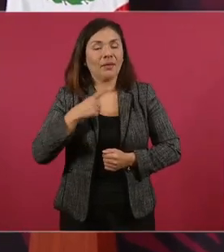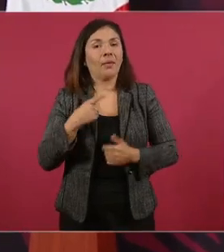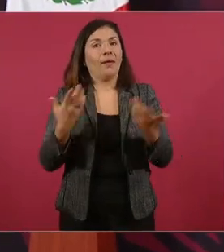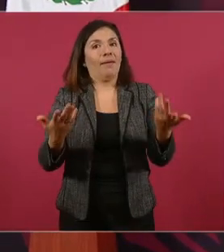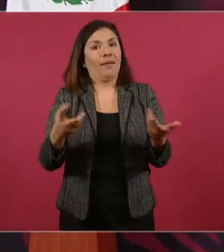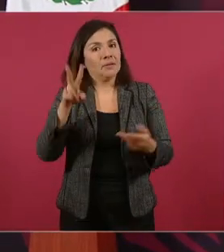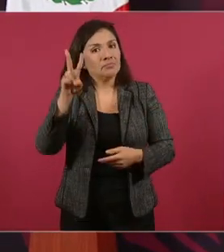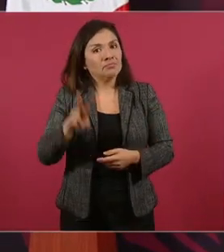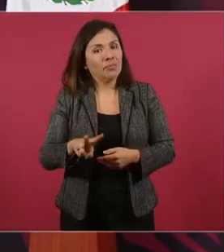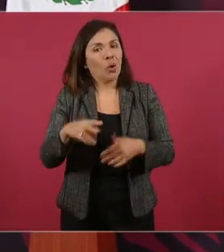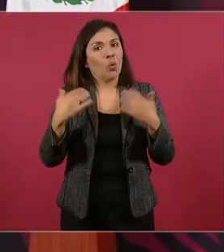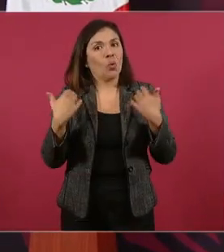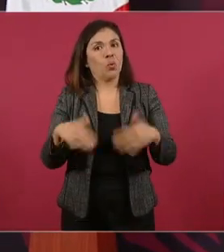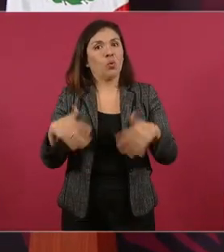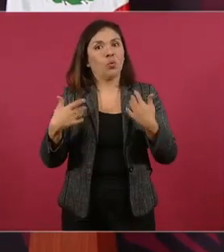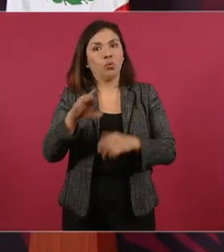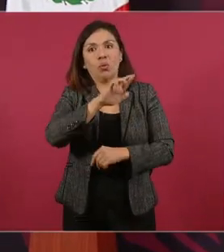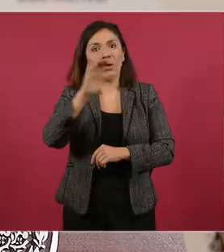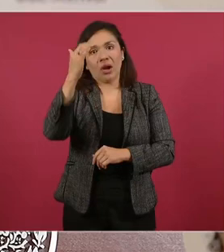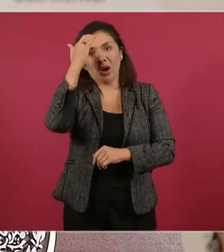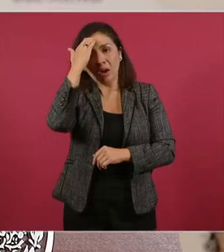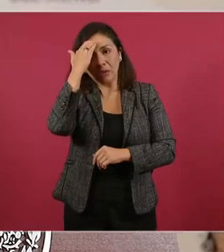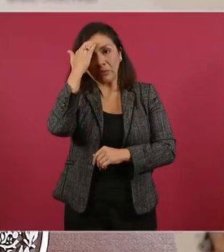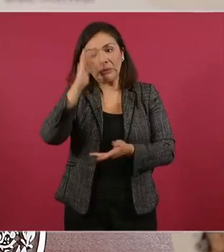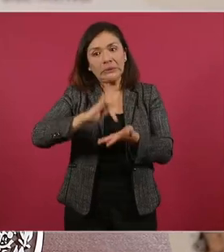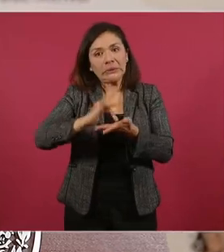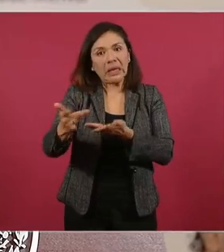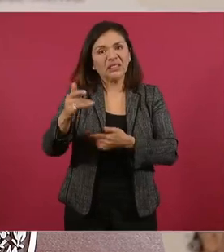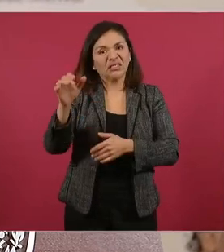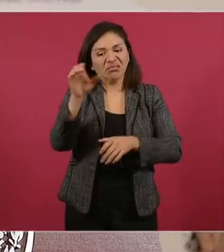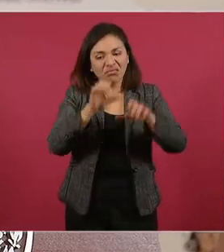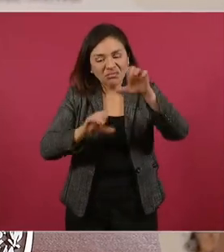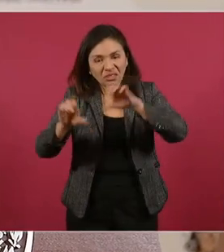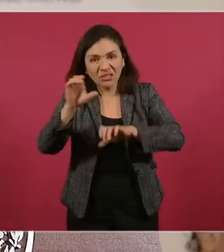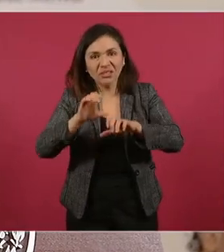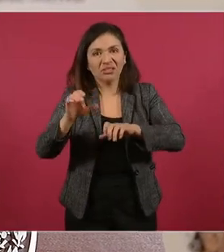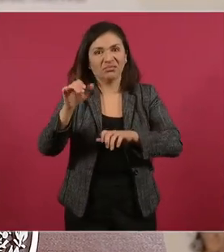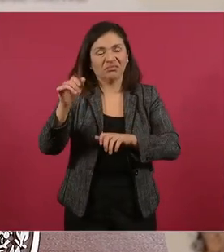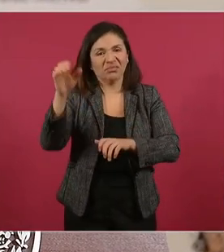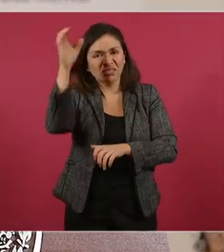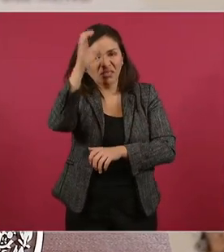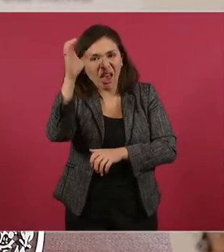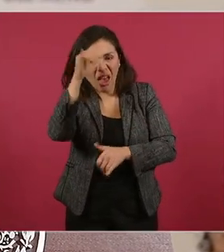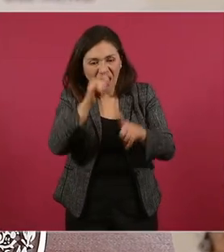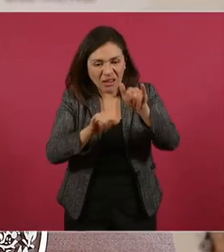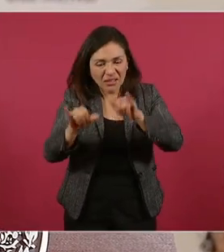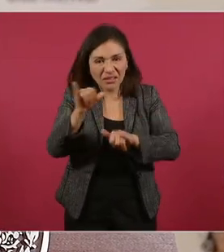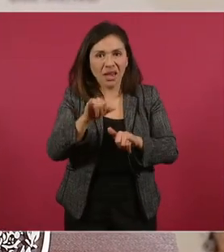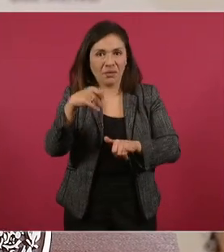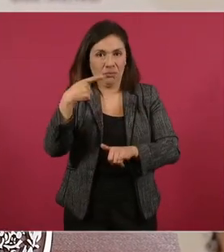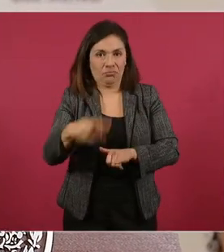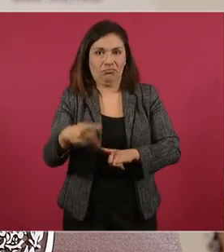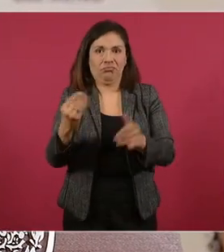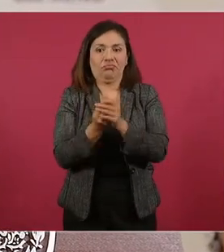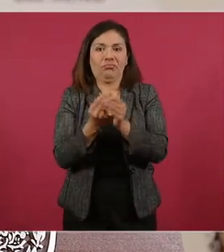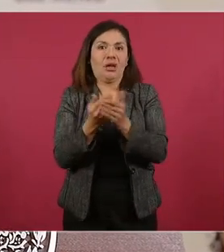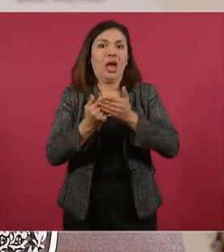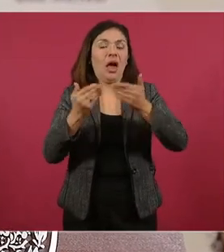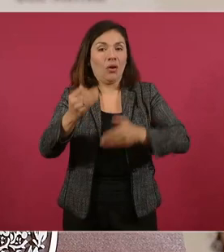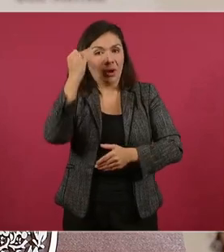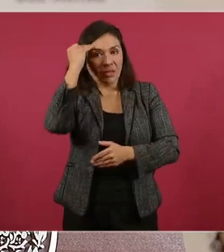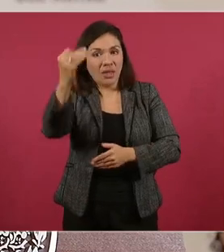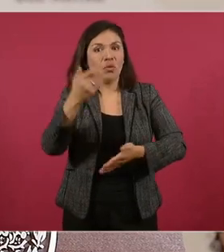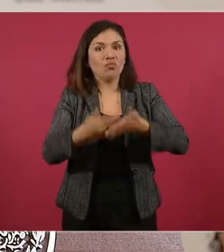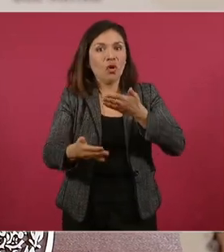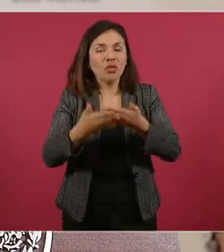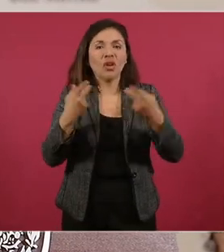reconocerle a la ciencia en nuestros tiempos, a